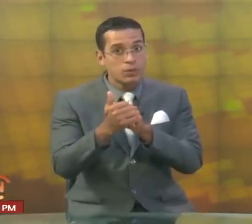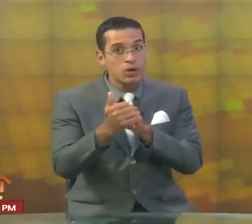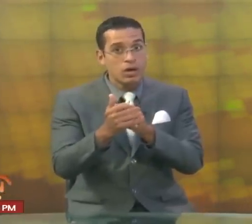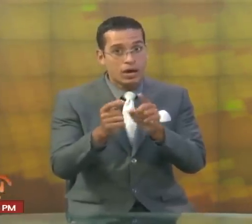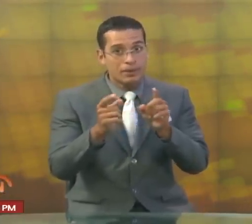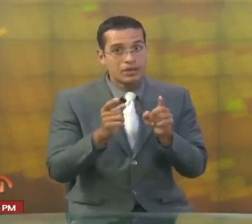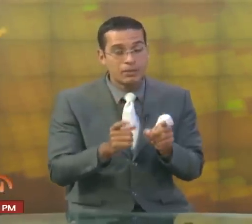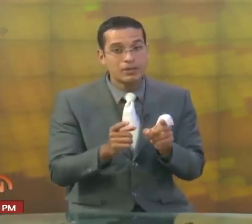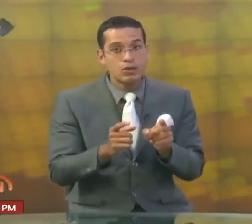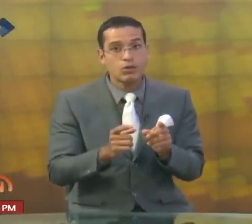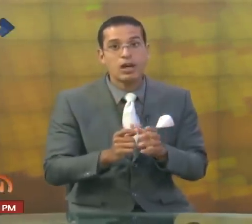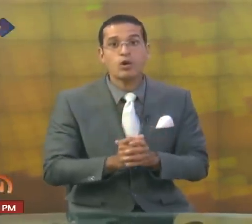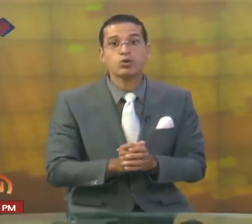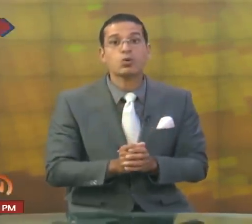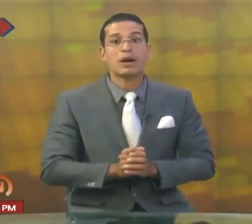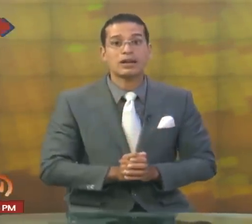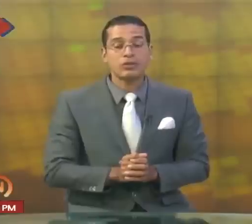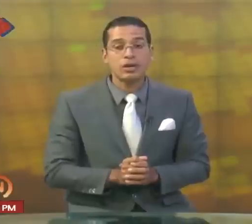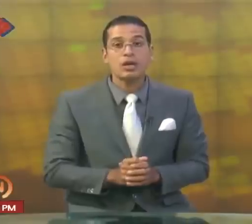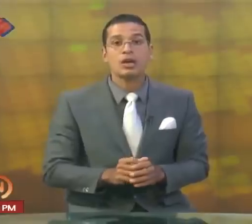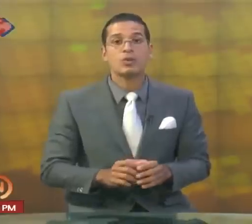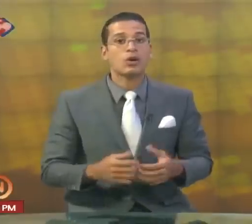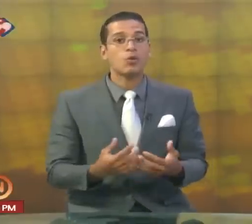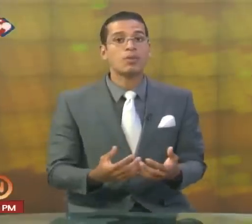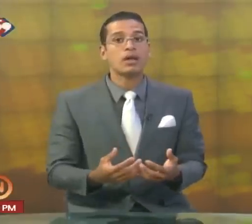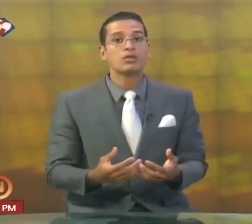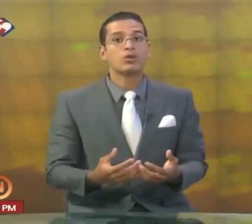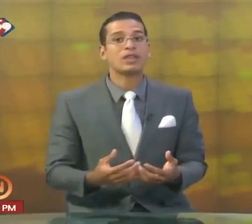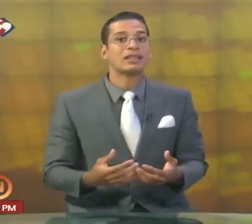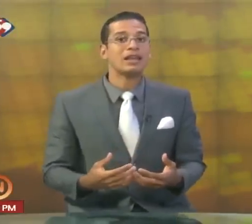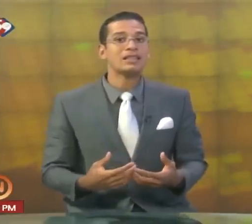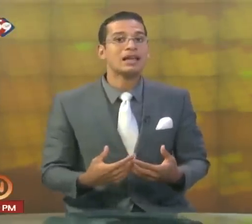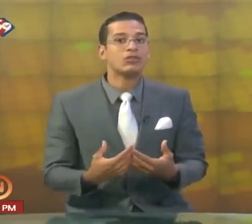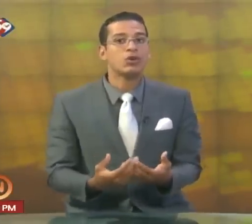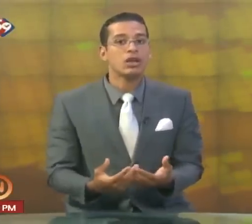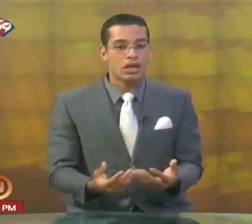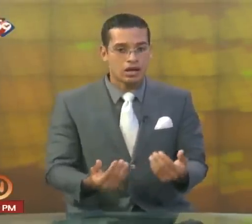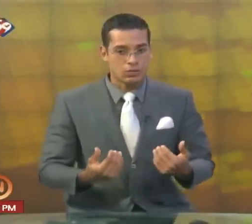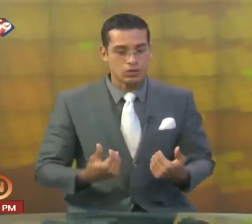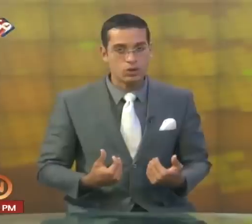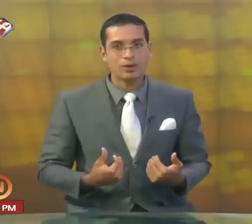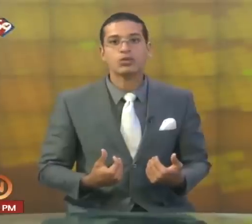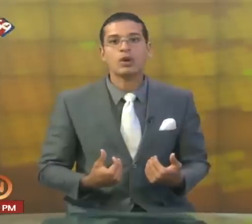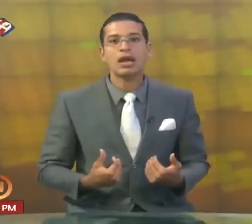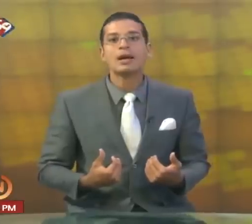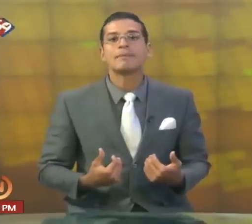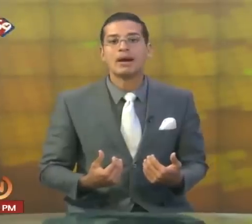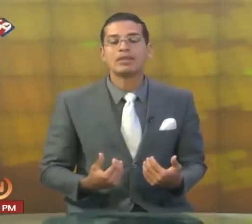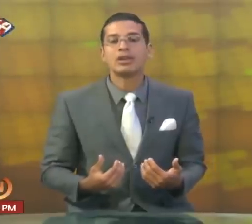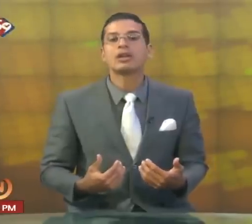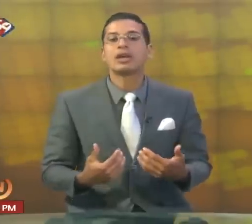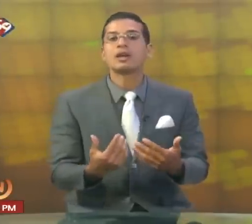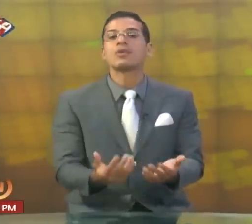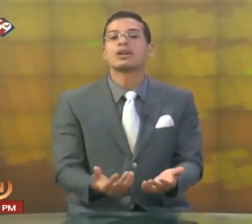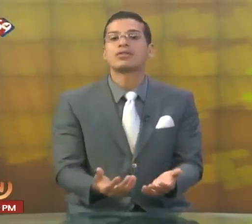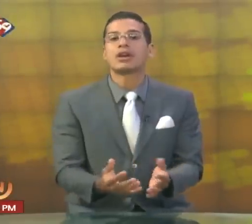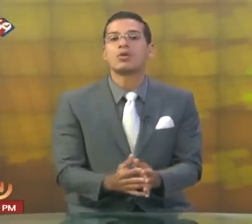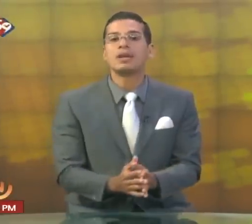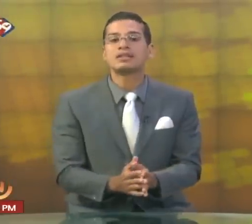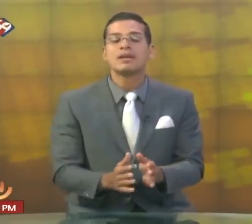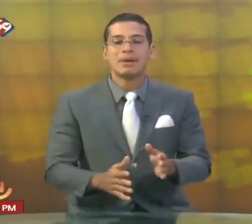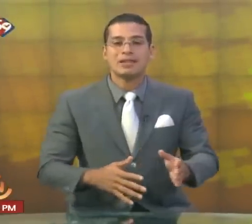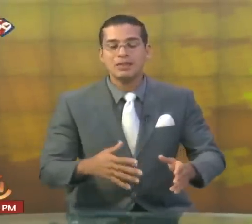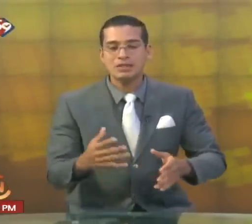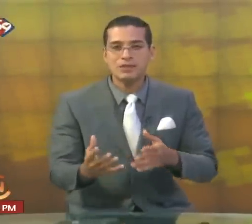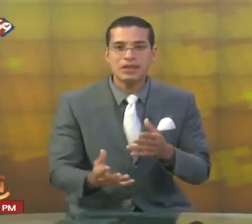este último, a partir del 22 de agosto, va a recibir una cumbre donde 30 naciones, unido a Venezuela, va a decir queremos ingresar a